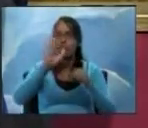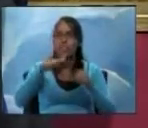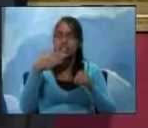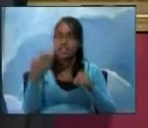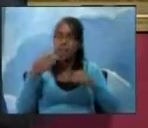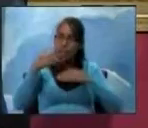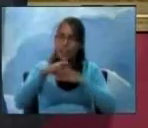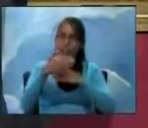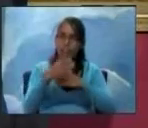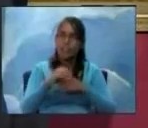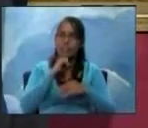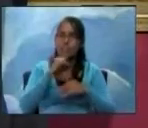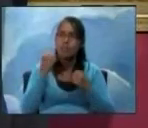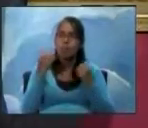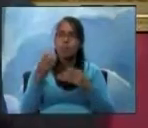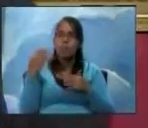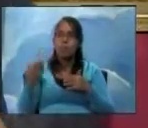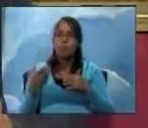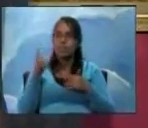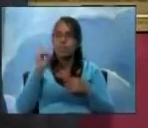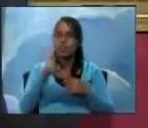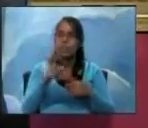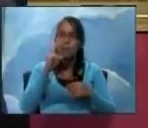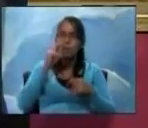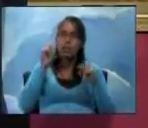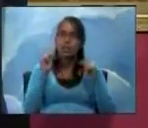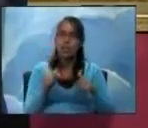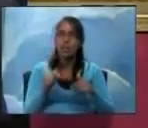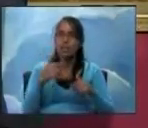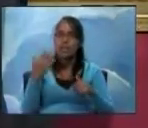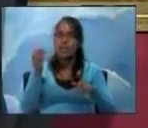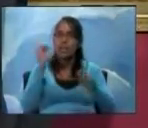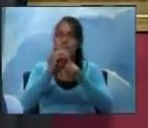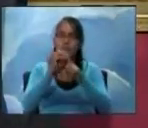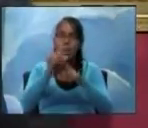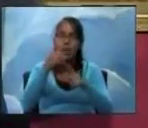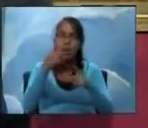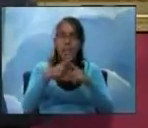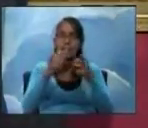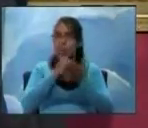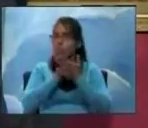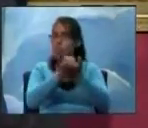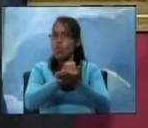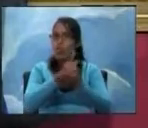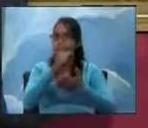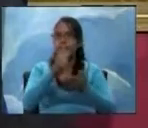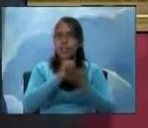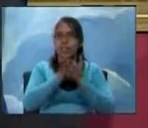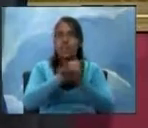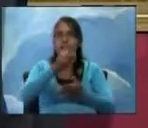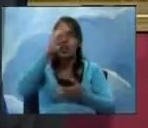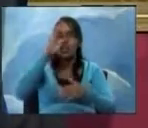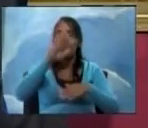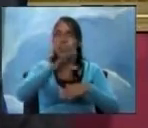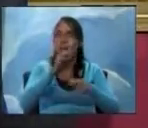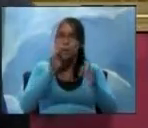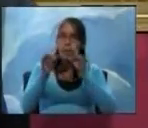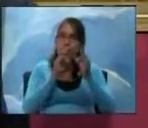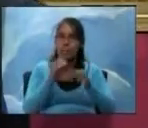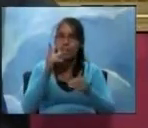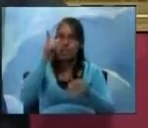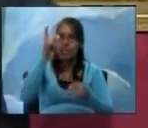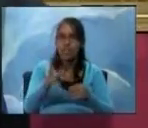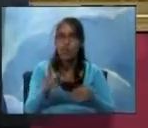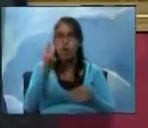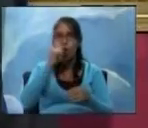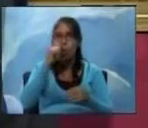que adelante. Es muy importante también, vemos acá, que llamaron a aquella ayuda, que esa ayuda que Dios está preparando sea